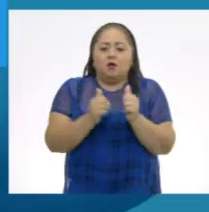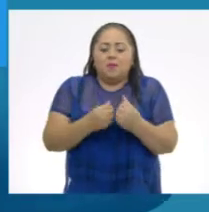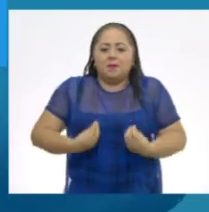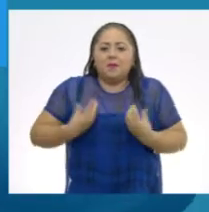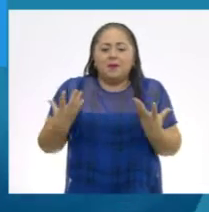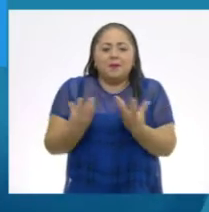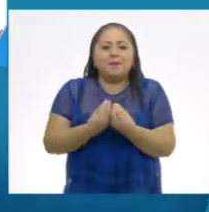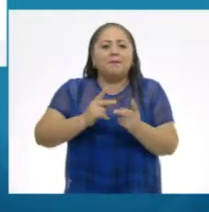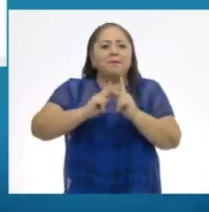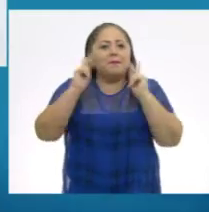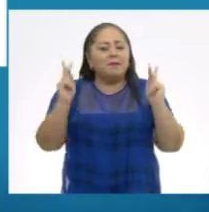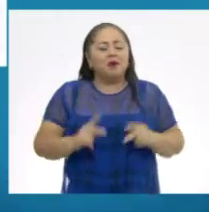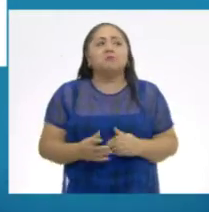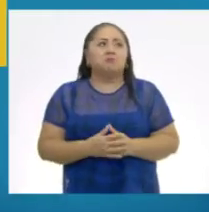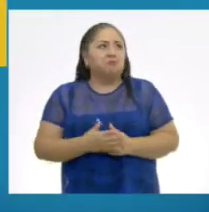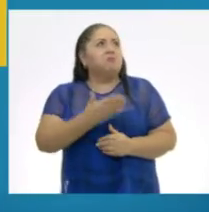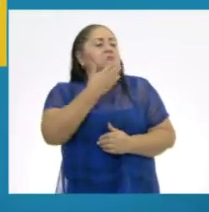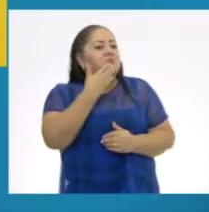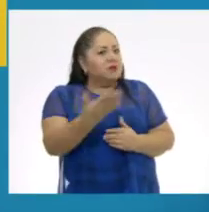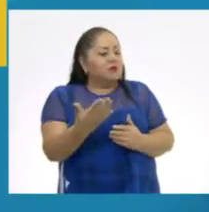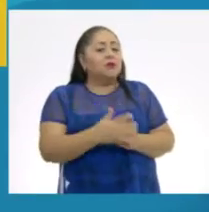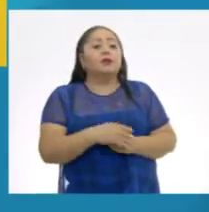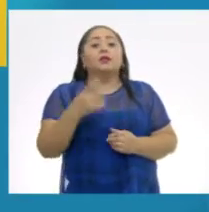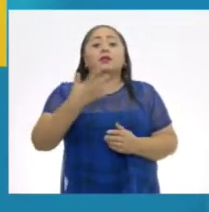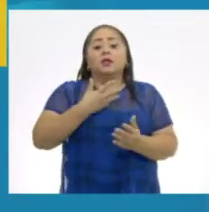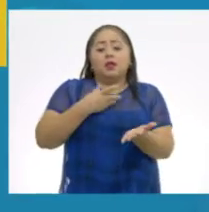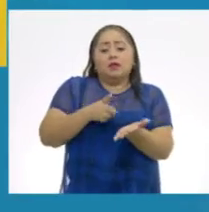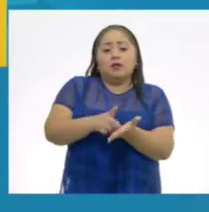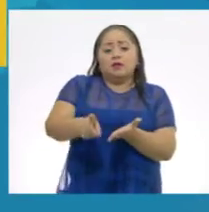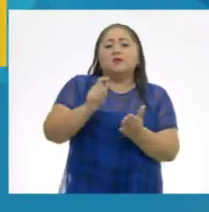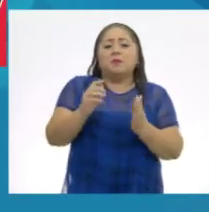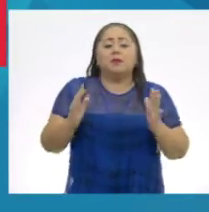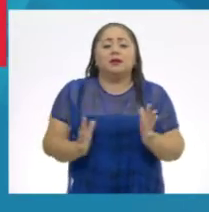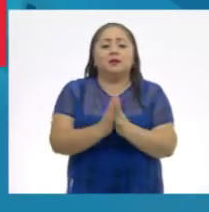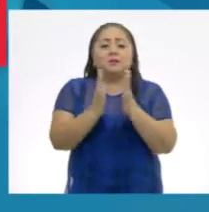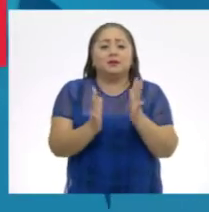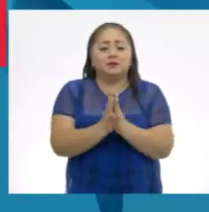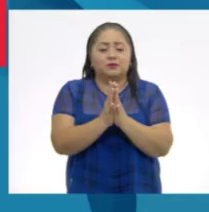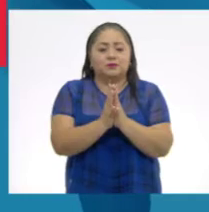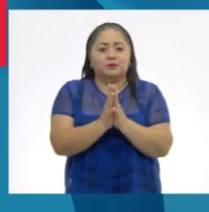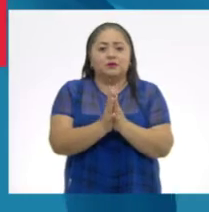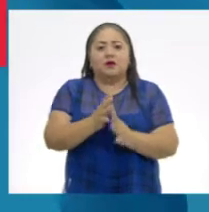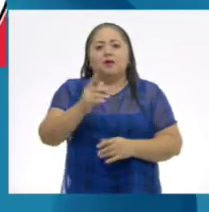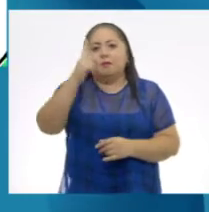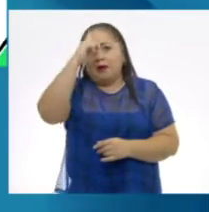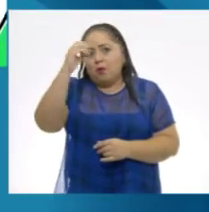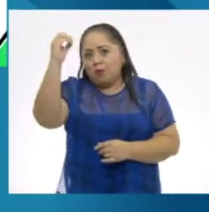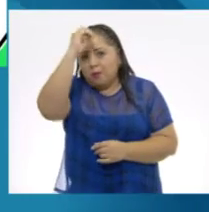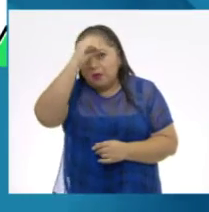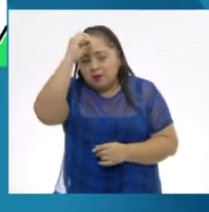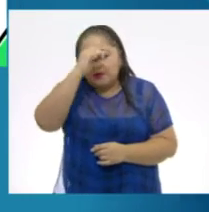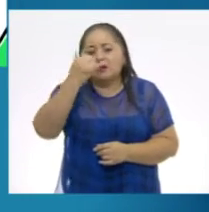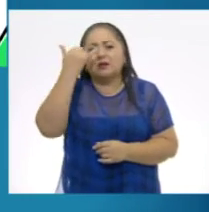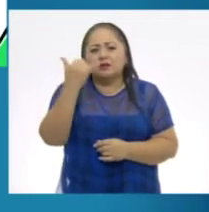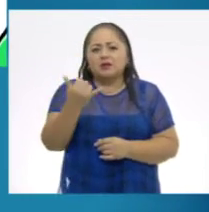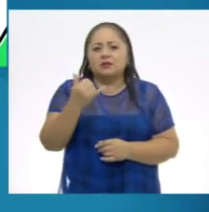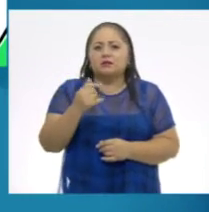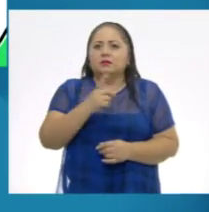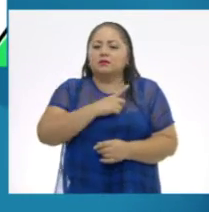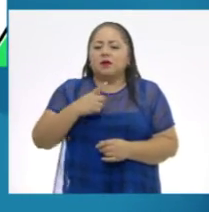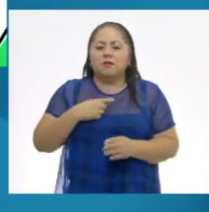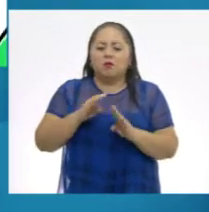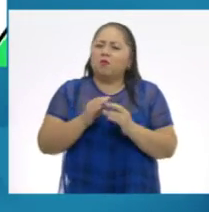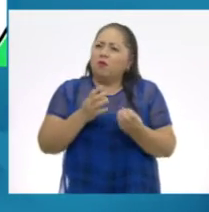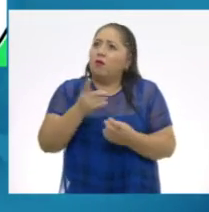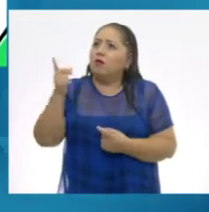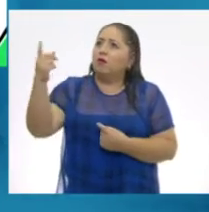paz. ¡Genial! Y tenemos derecho a la participación, a opinar y ser tomados en cuenta sobre